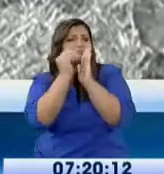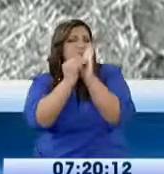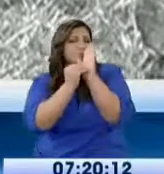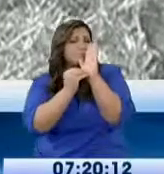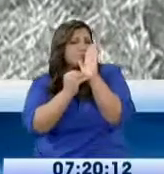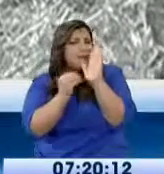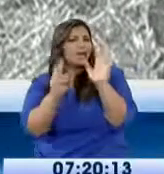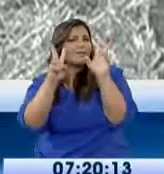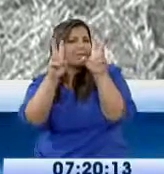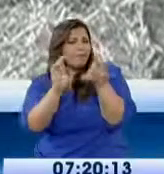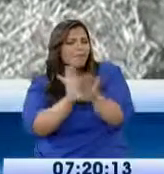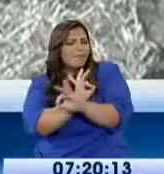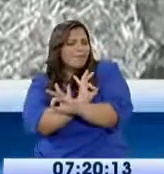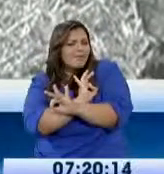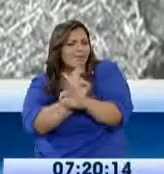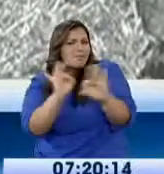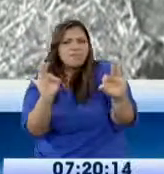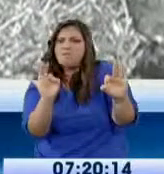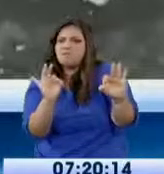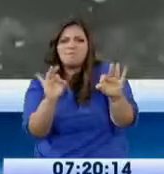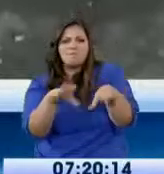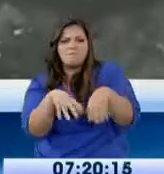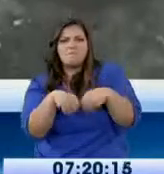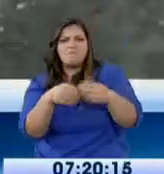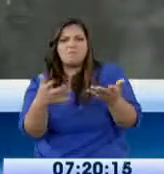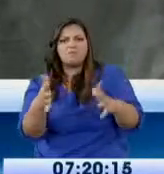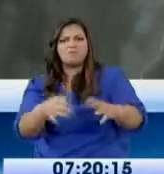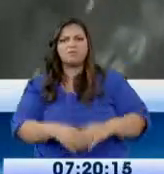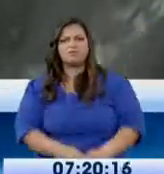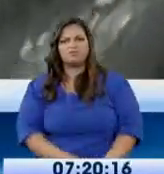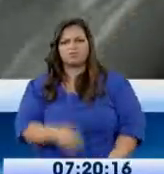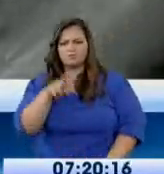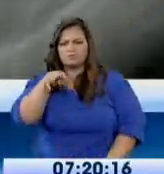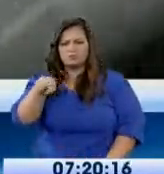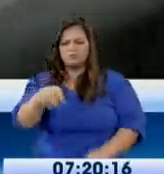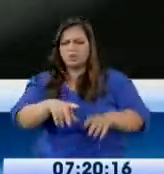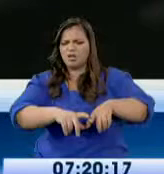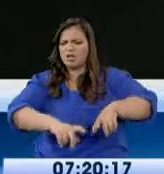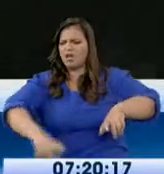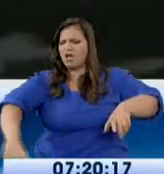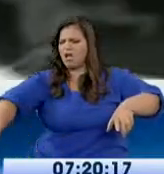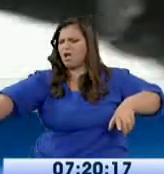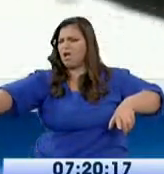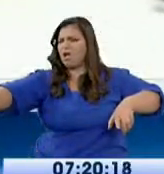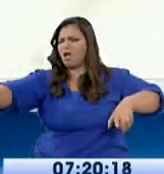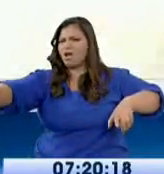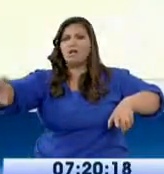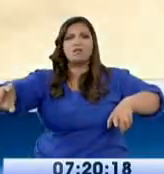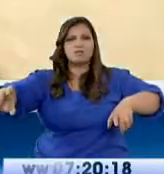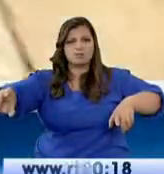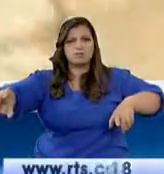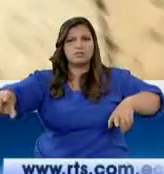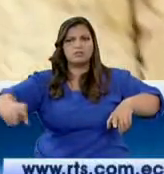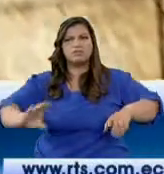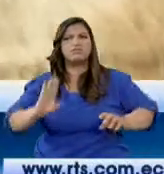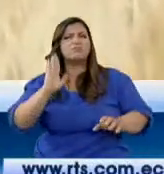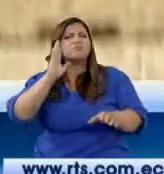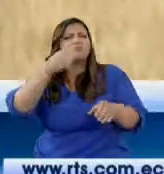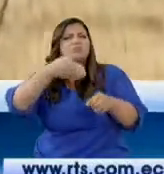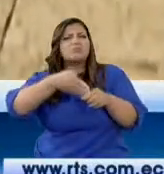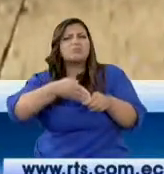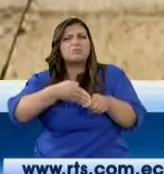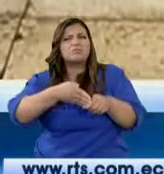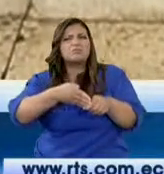de higiene para el tratamiento del ganado. Este es un desagüe. Generalmente todos los camales deben tener uno, pero obviamente debe